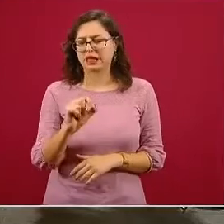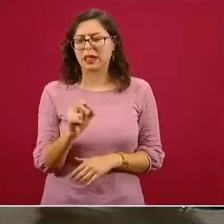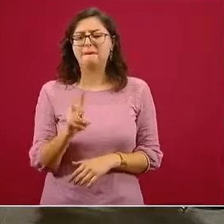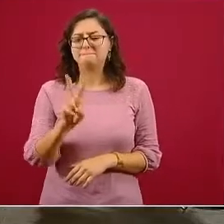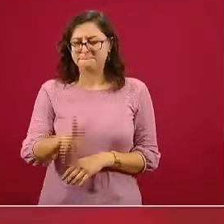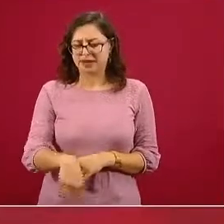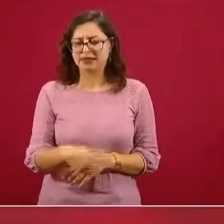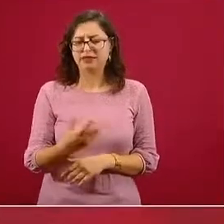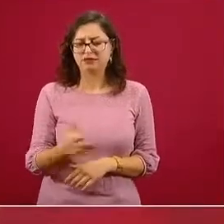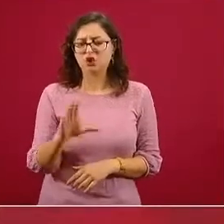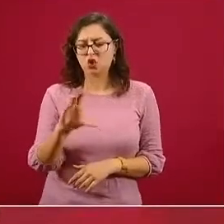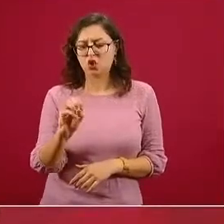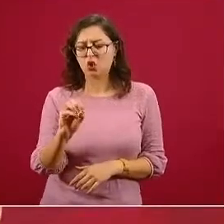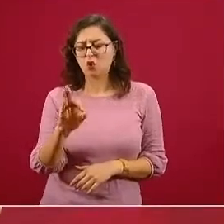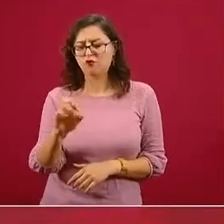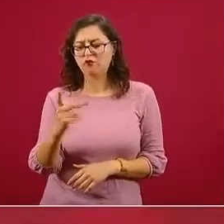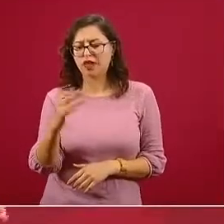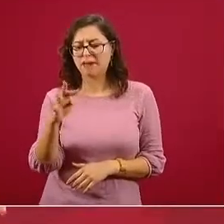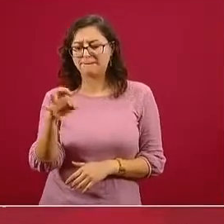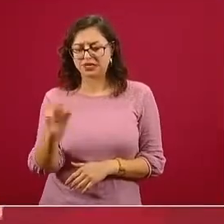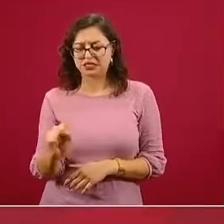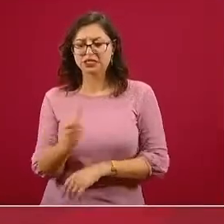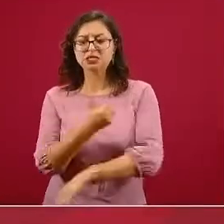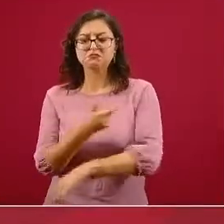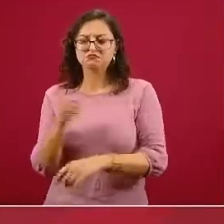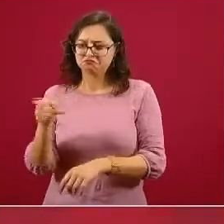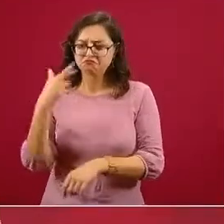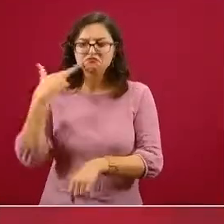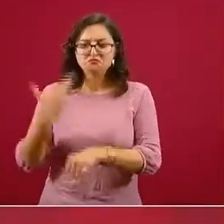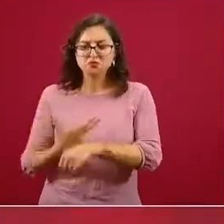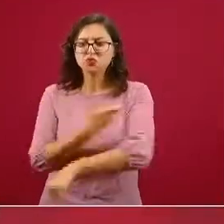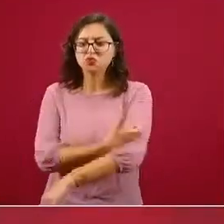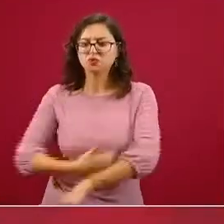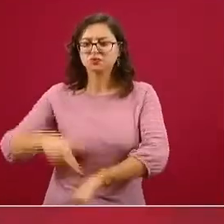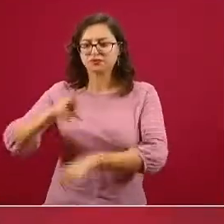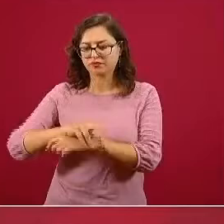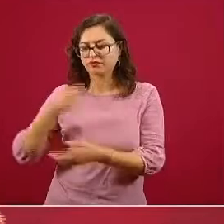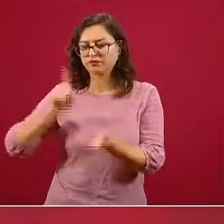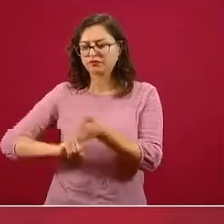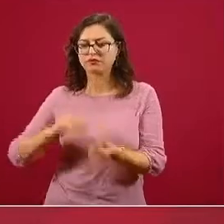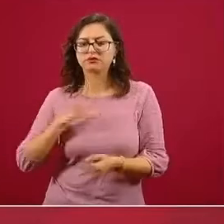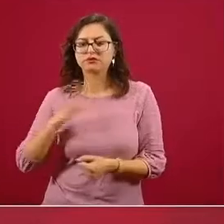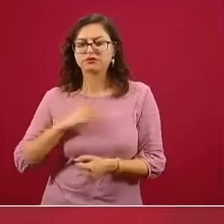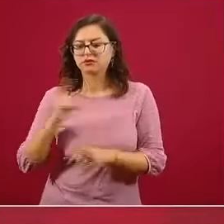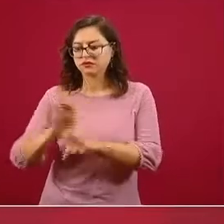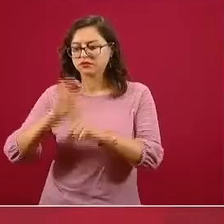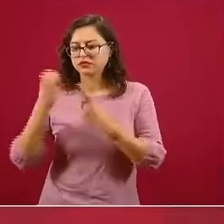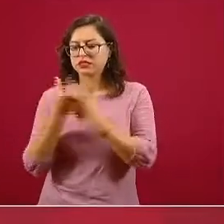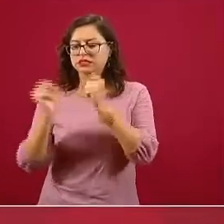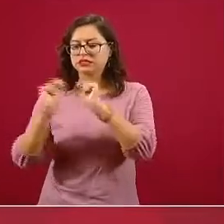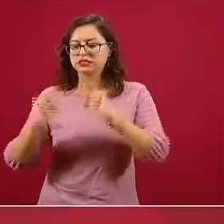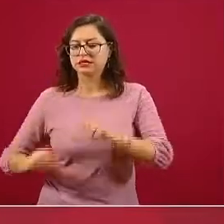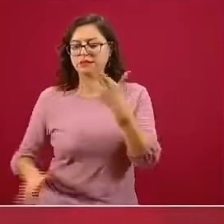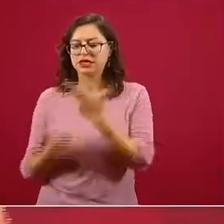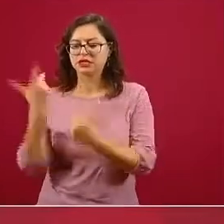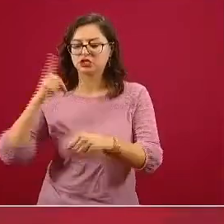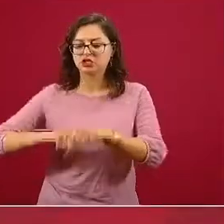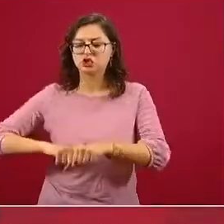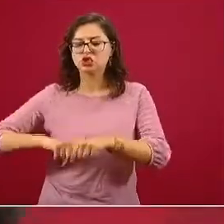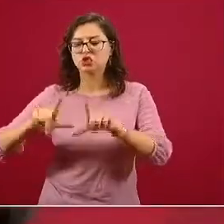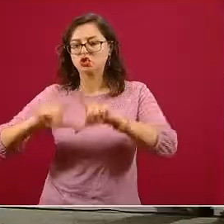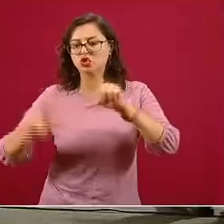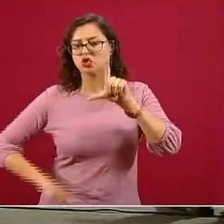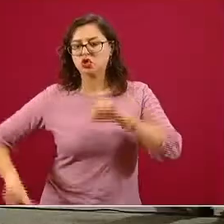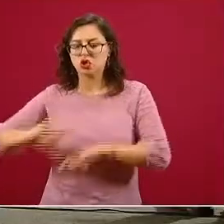Riesgos Sanitarios, COFEPRIS, coordina a través de una comisión específica el Sistema Federal Sanitario, que